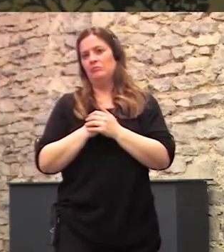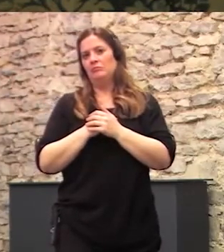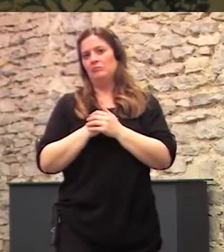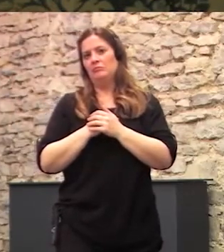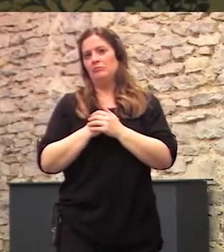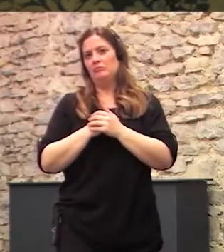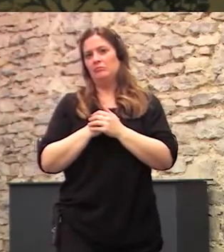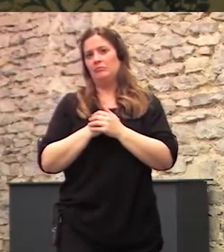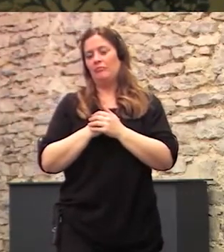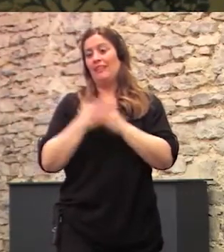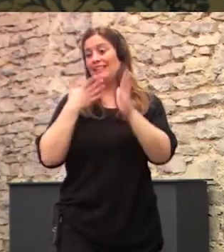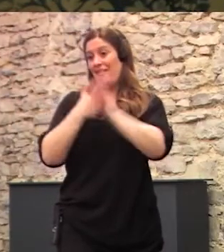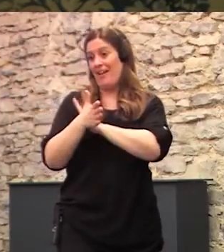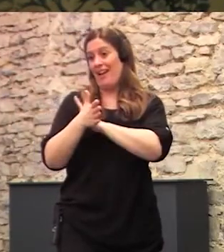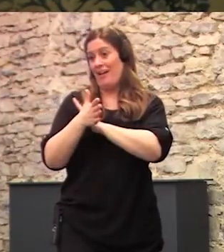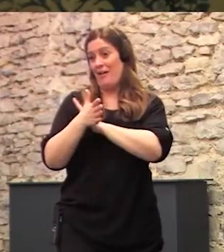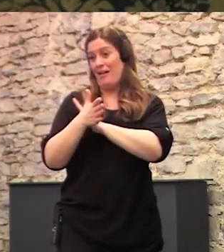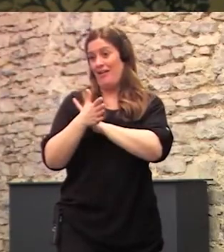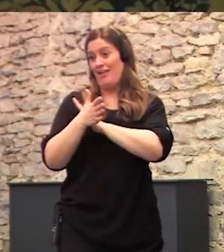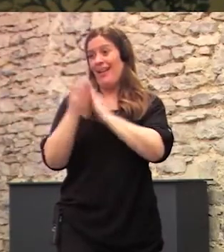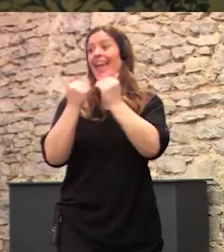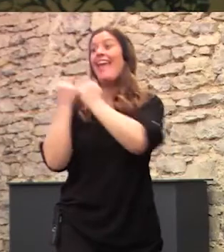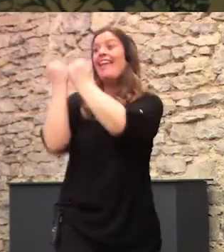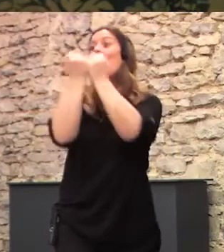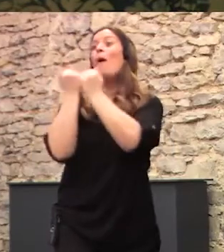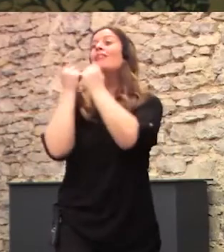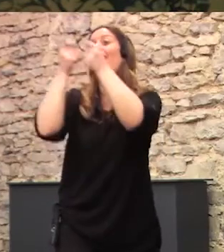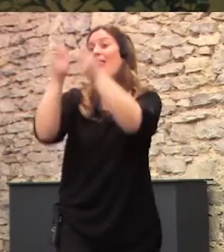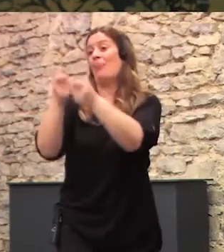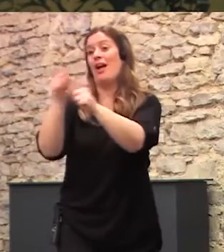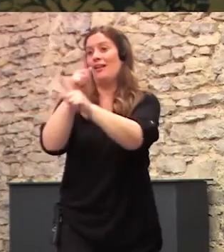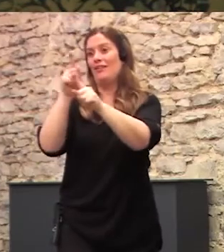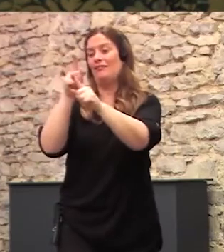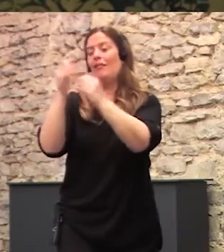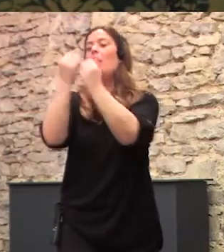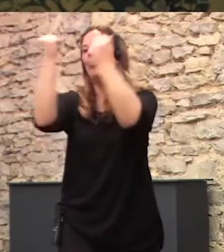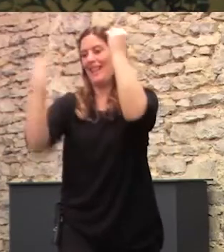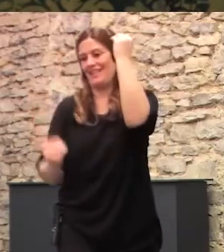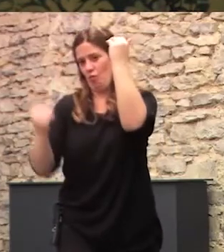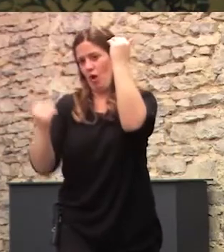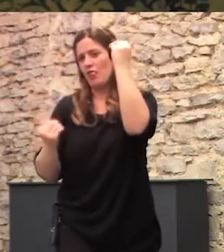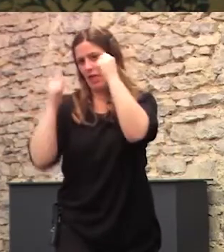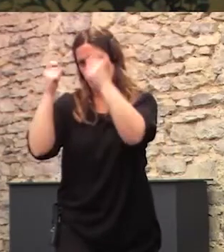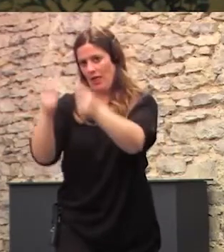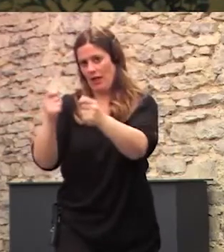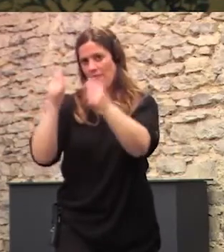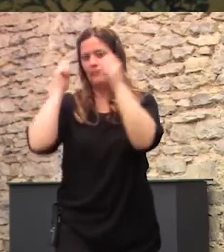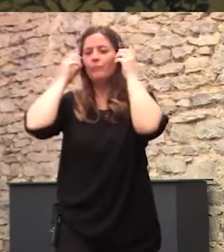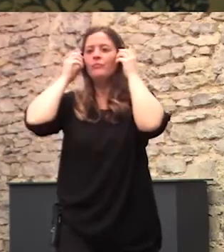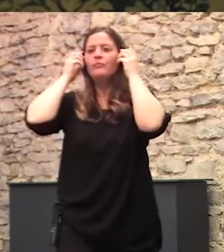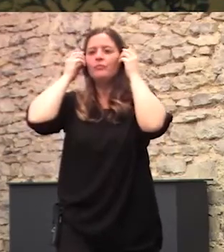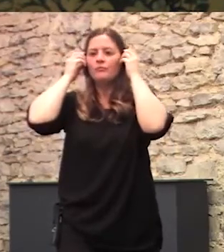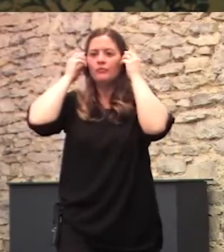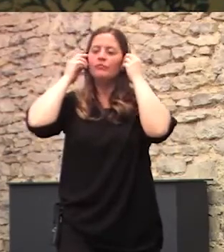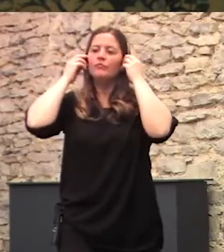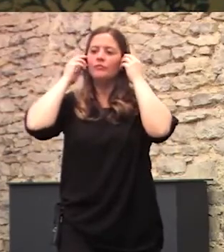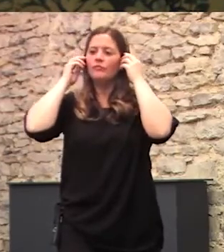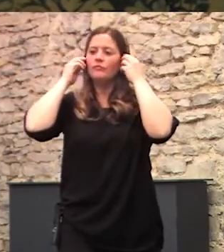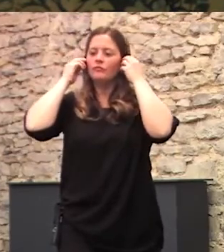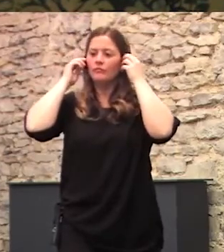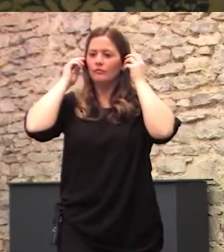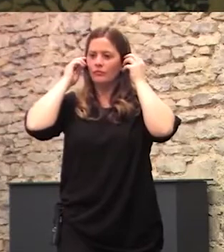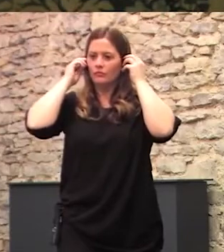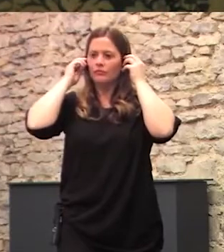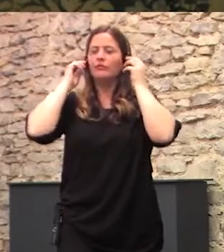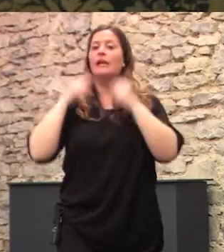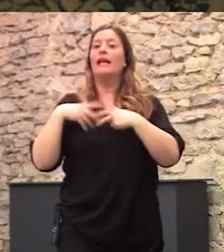de producir igualdad, va a producir desigualdad, ¿vale? Entonces, hubo esta